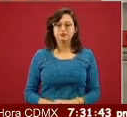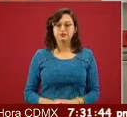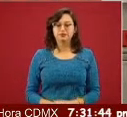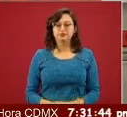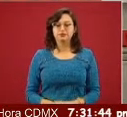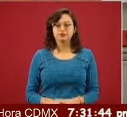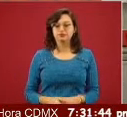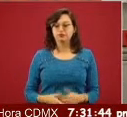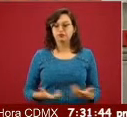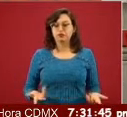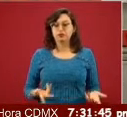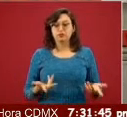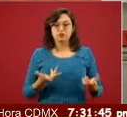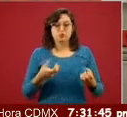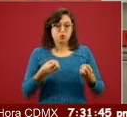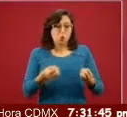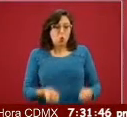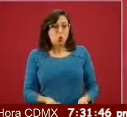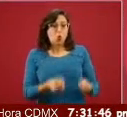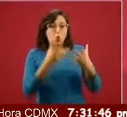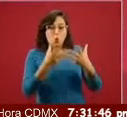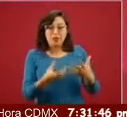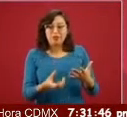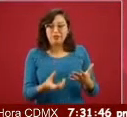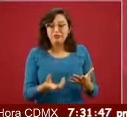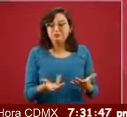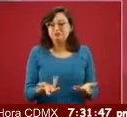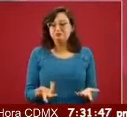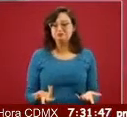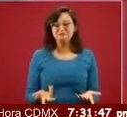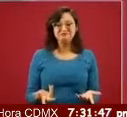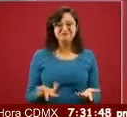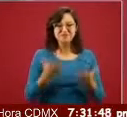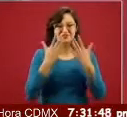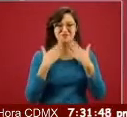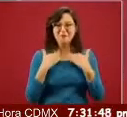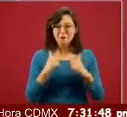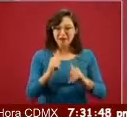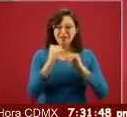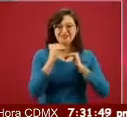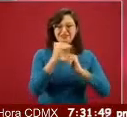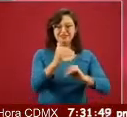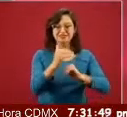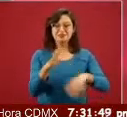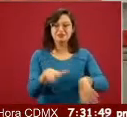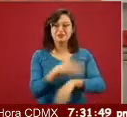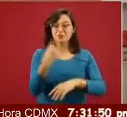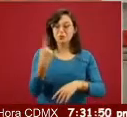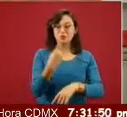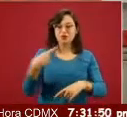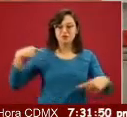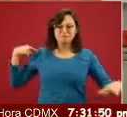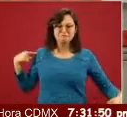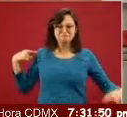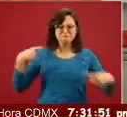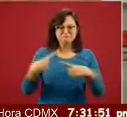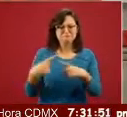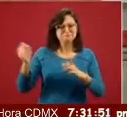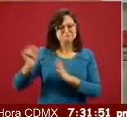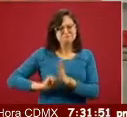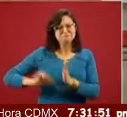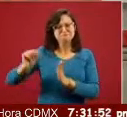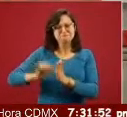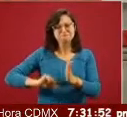La cantidad se puede, no hay un límite, eso también quiero precisarlo, porque a lo largo de todos estos meses ha habido una idea